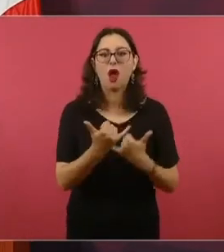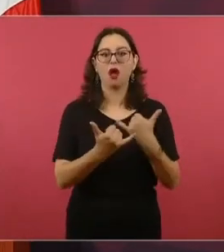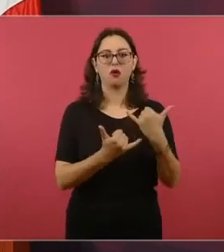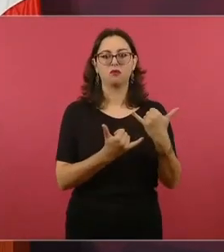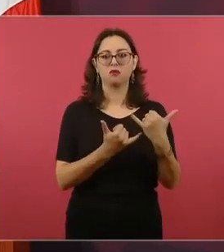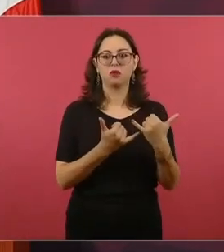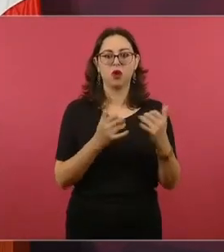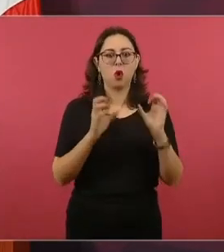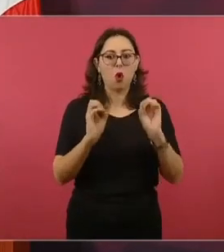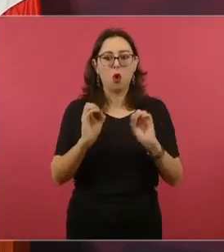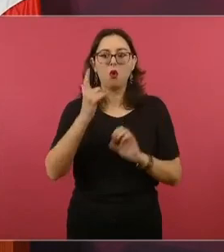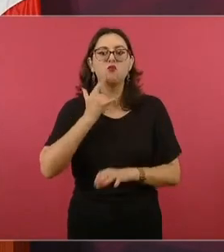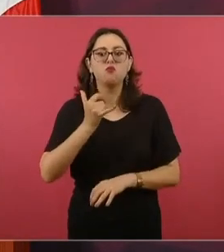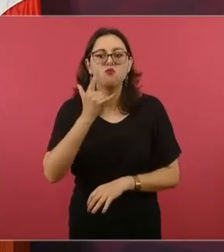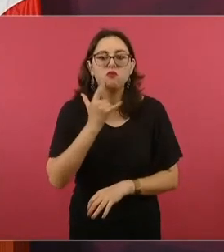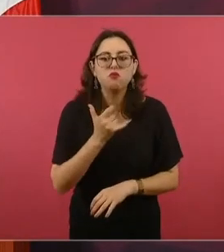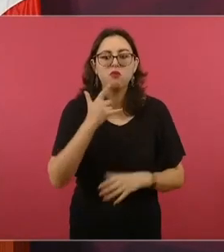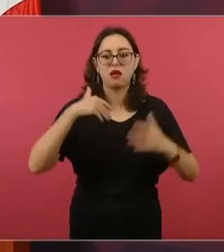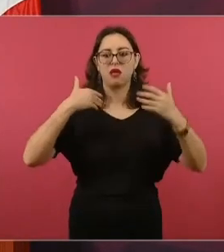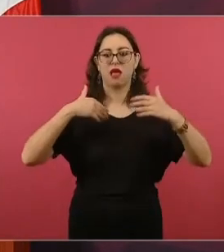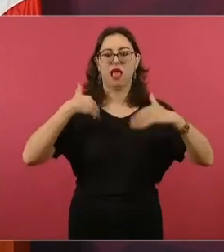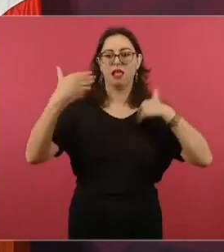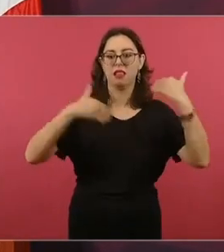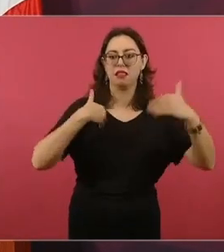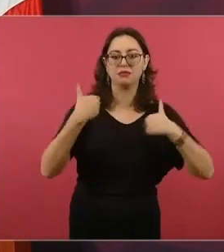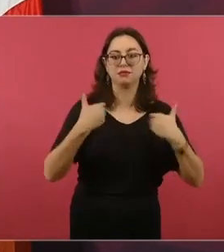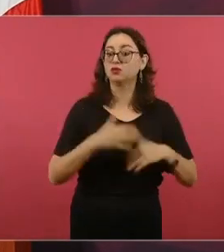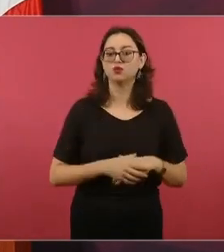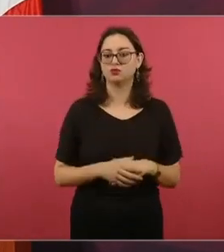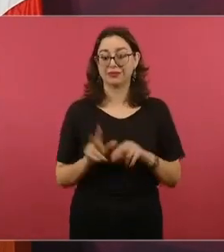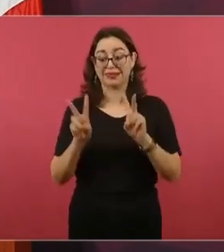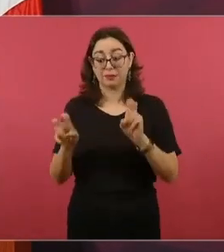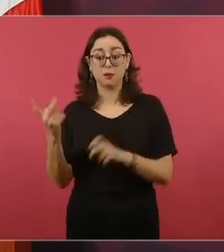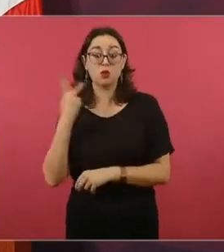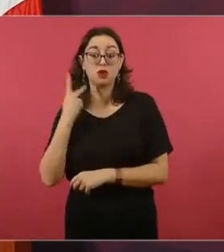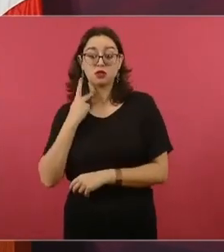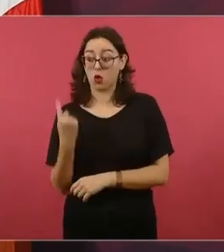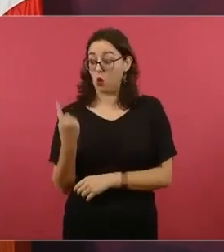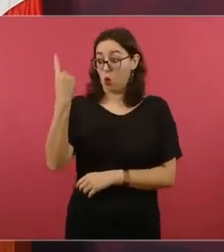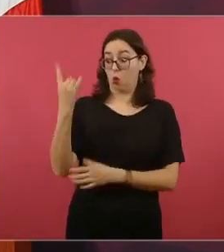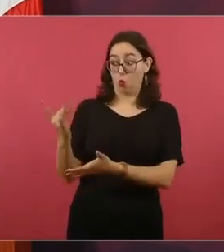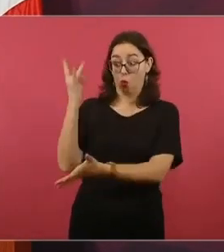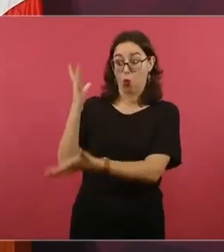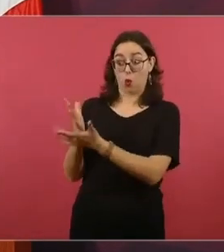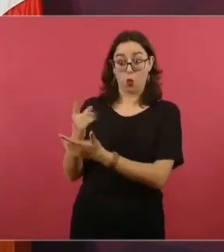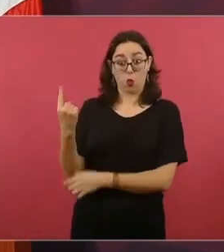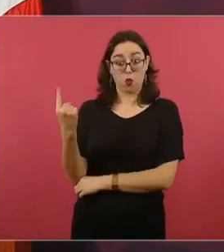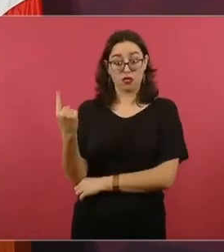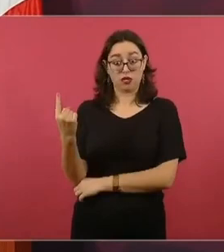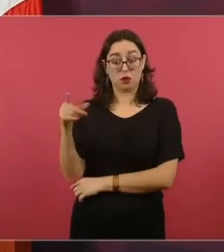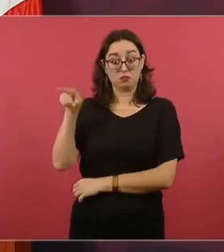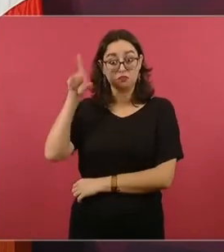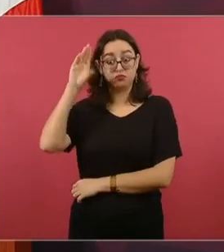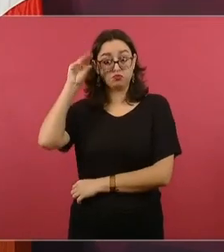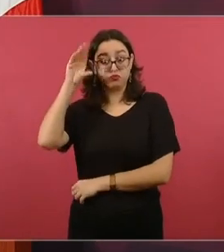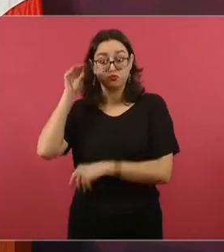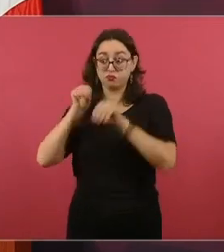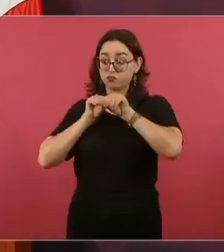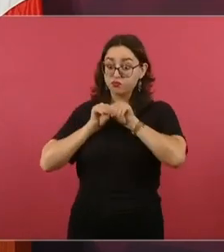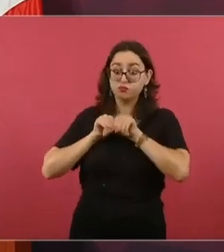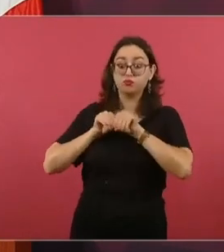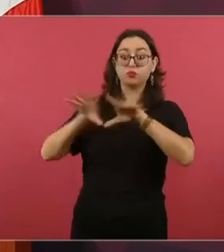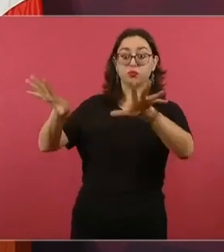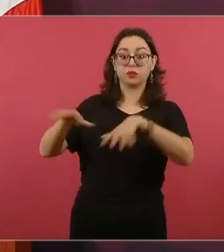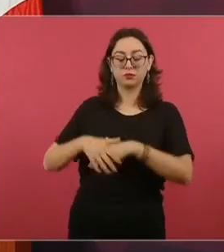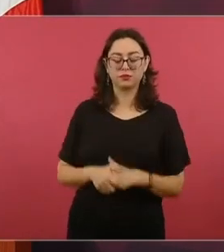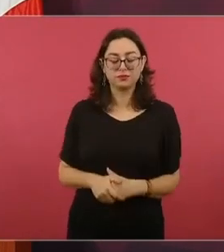los videojuegos o el entretenimiento y que transmite a través de YouTube. Los demás streamers de la lista lo hacen desde Twitch.